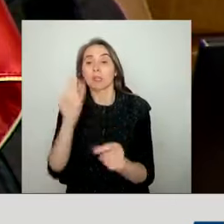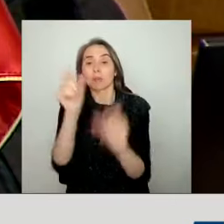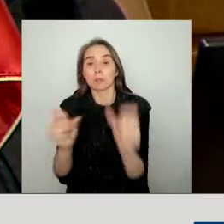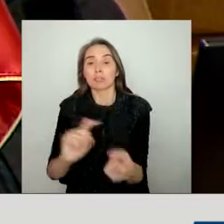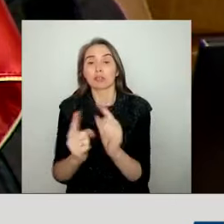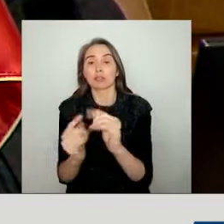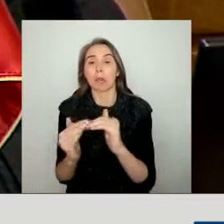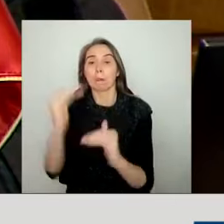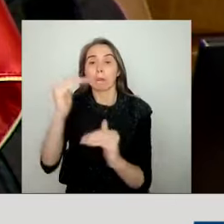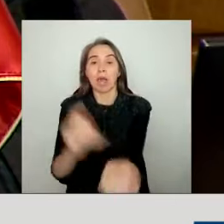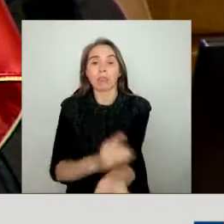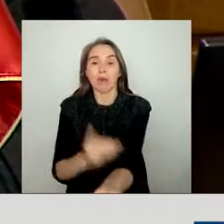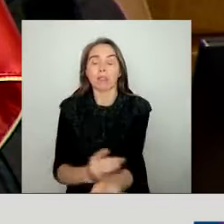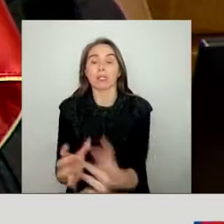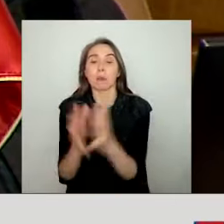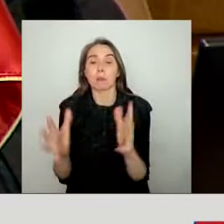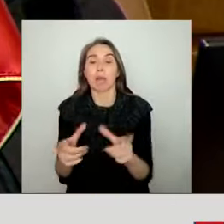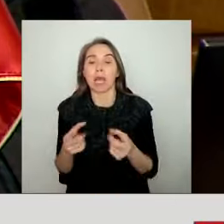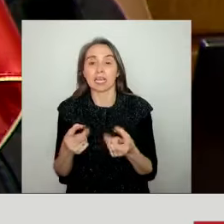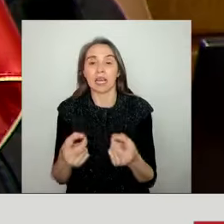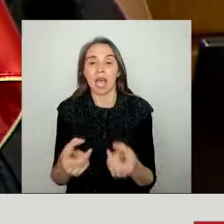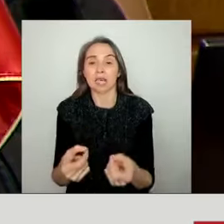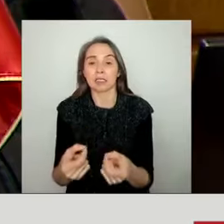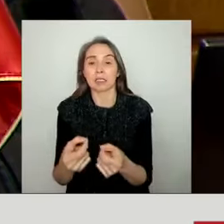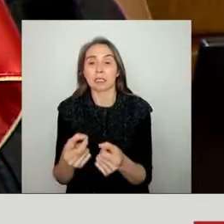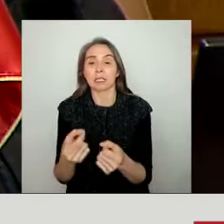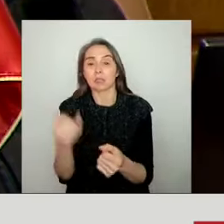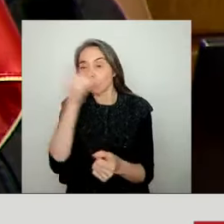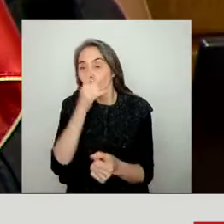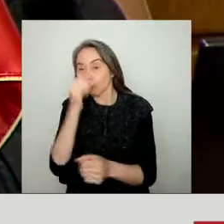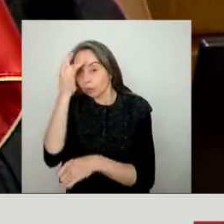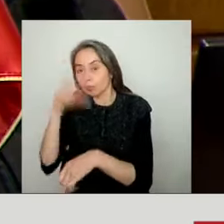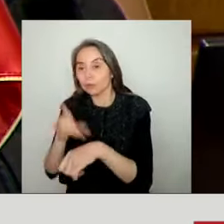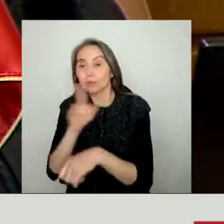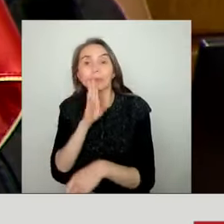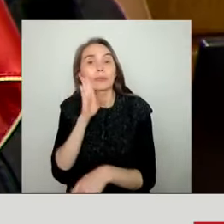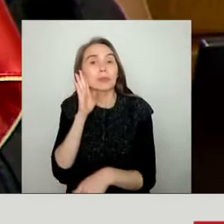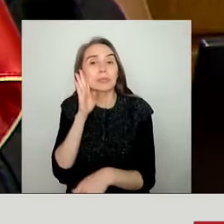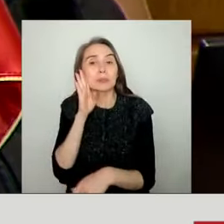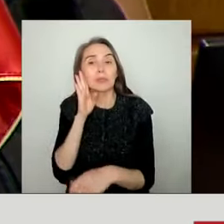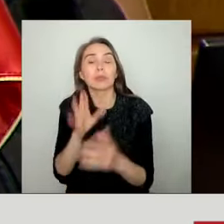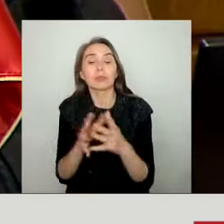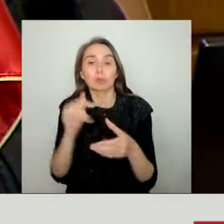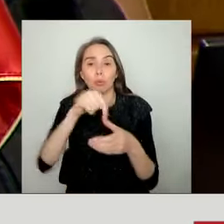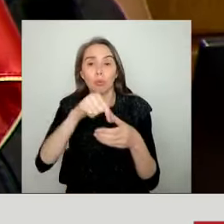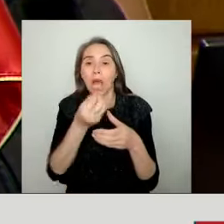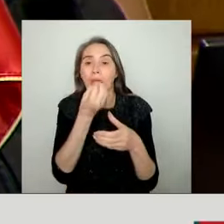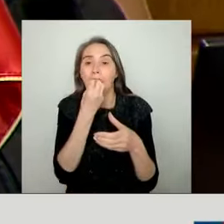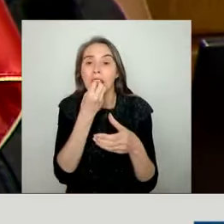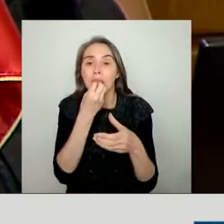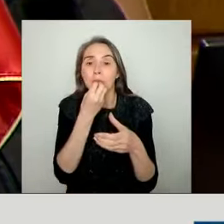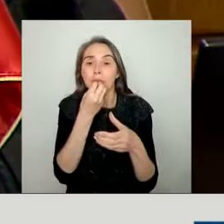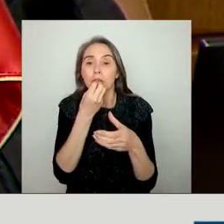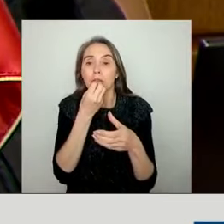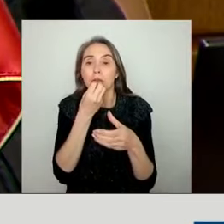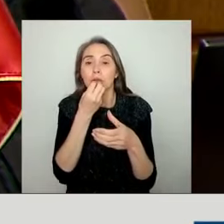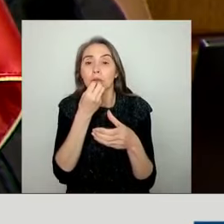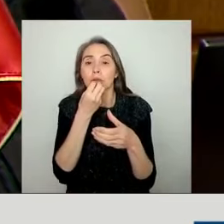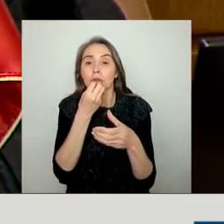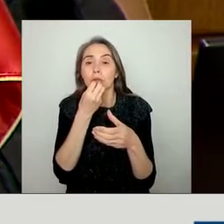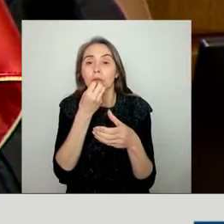Cáncer y de insalubridad en general de muchas de las alimentos con los que se está